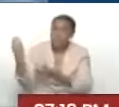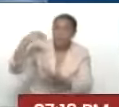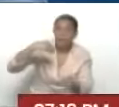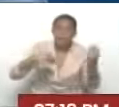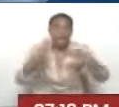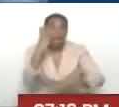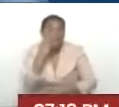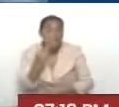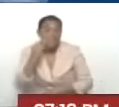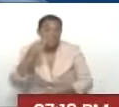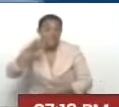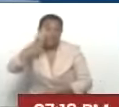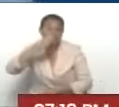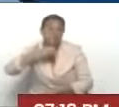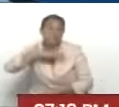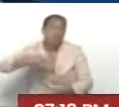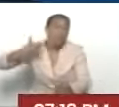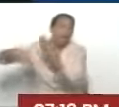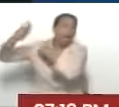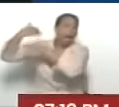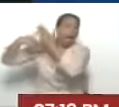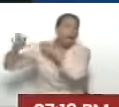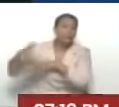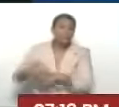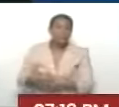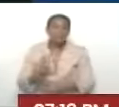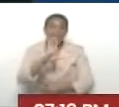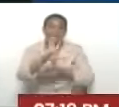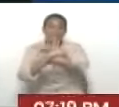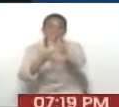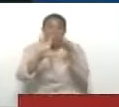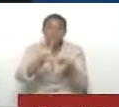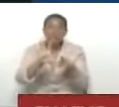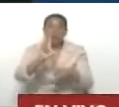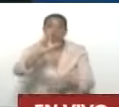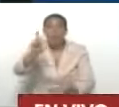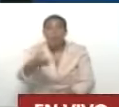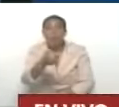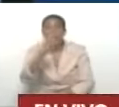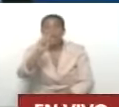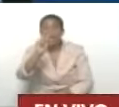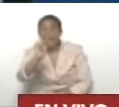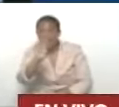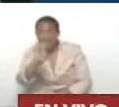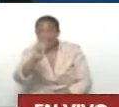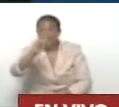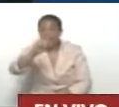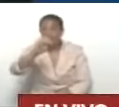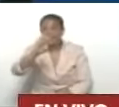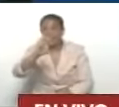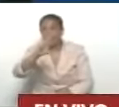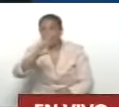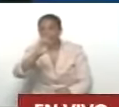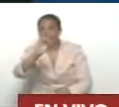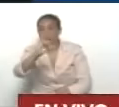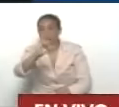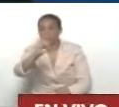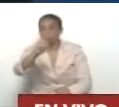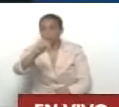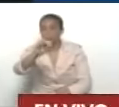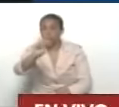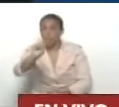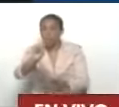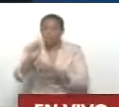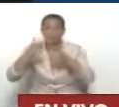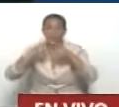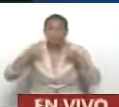experiencia histórica. Claro. De lo que yo llamo las cinco generaciones, porque las cinco generaciones aquí en el bolivarianismo, en el chavismo, estamos